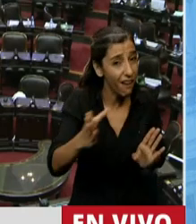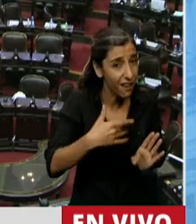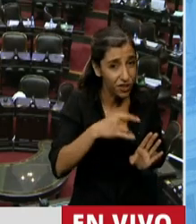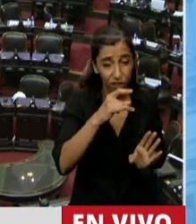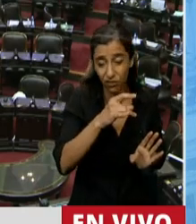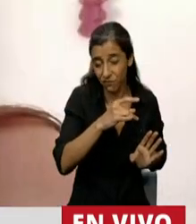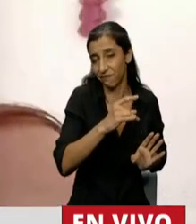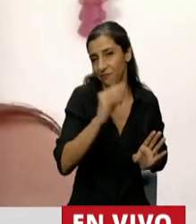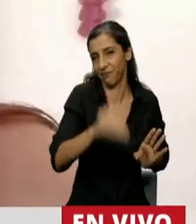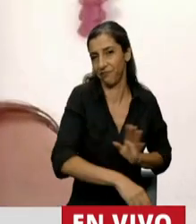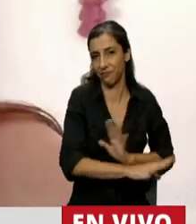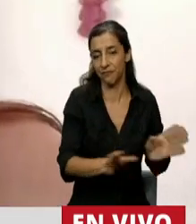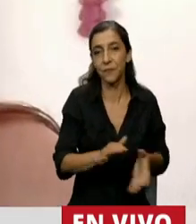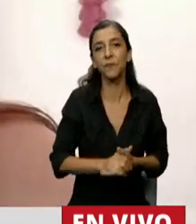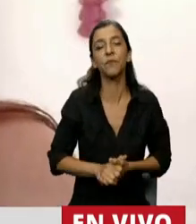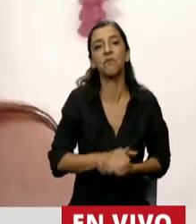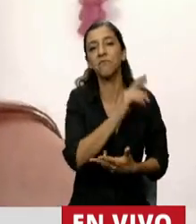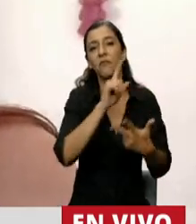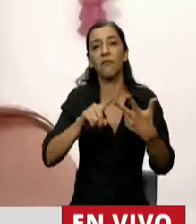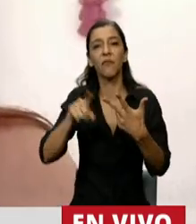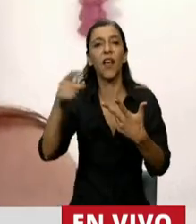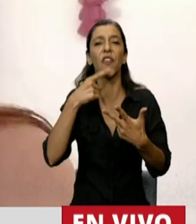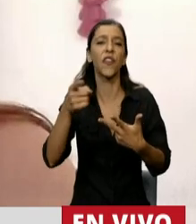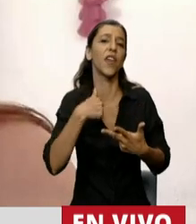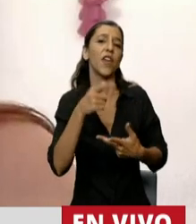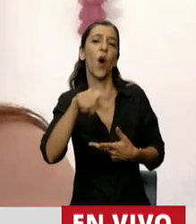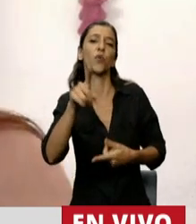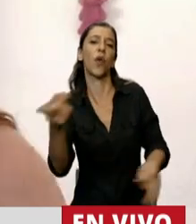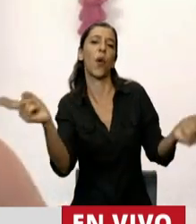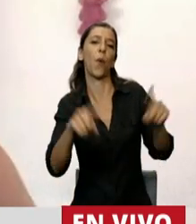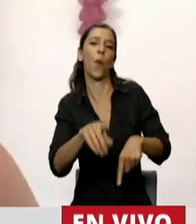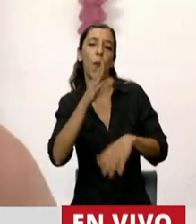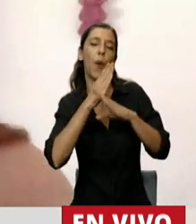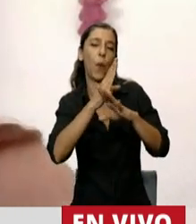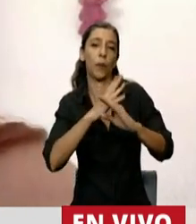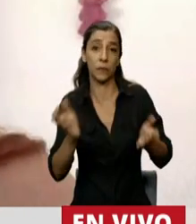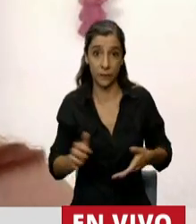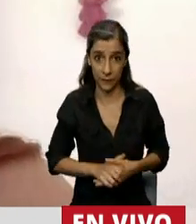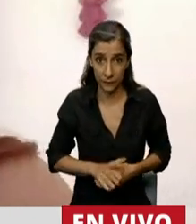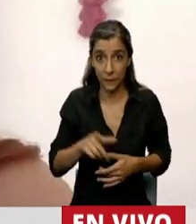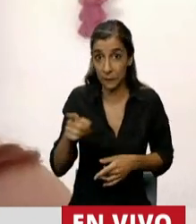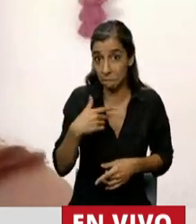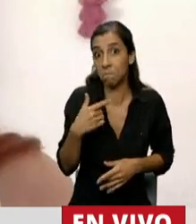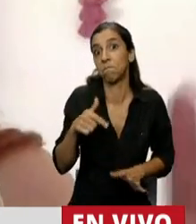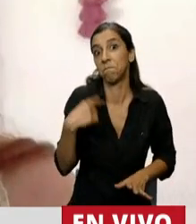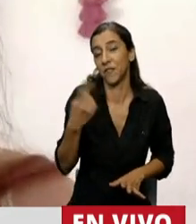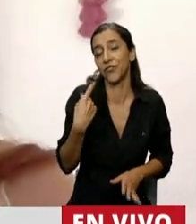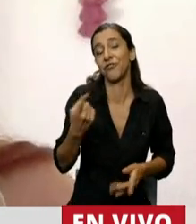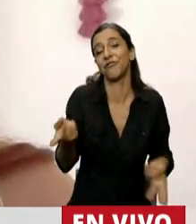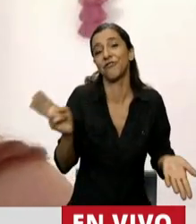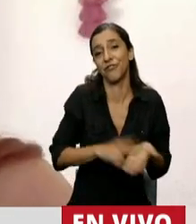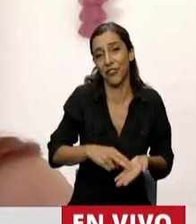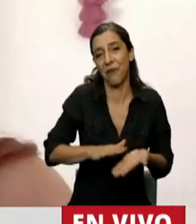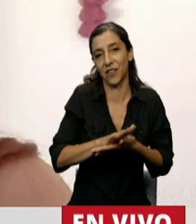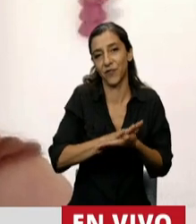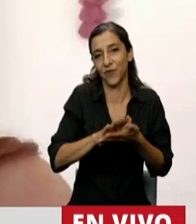lugar, el diputado dijo que no íbamos a volver más. Y acá estamos. Volvimos a reparar, como decía, pandemia mediante, porque a veces parece